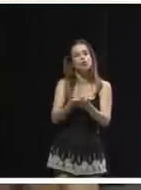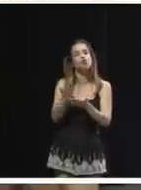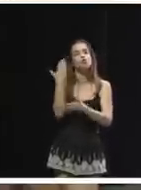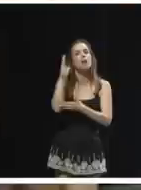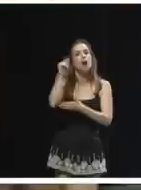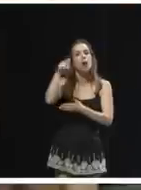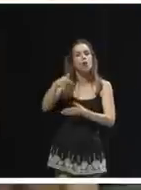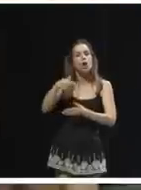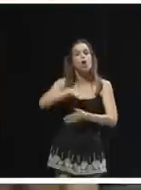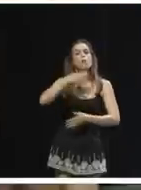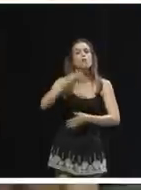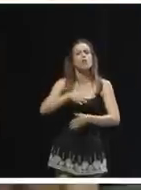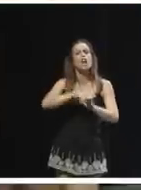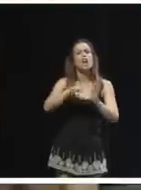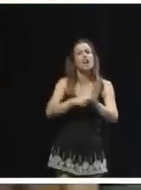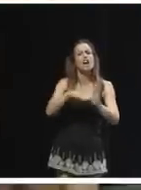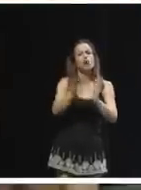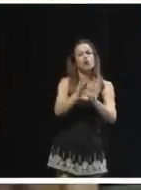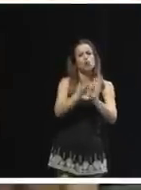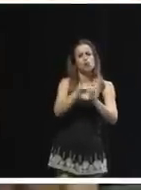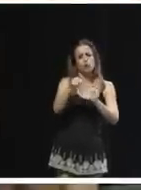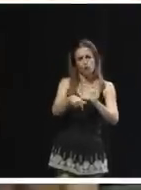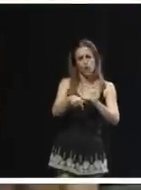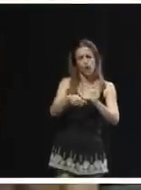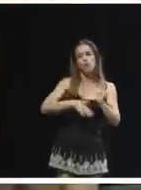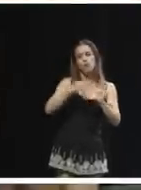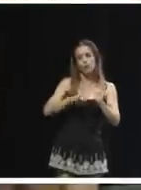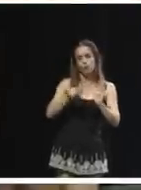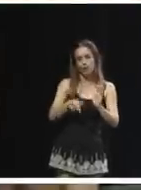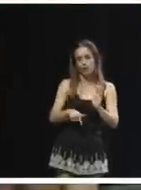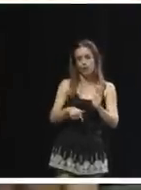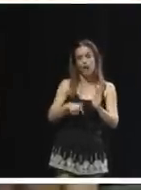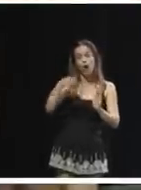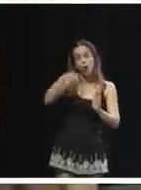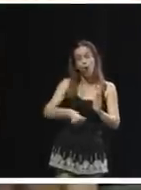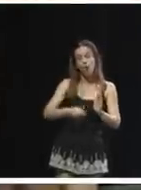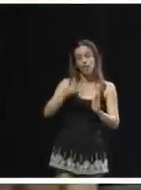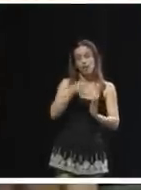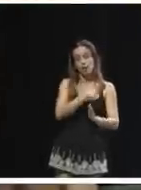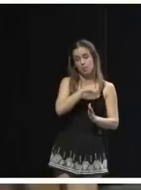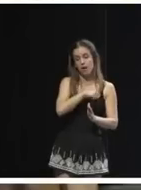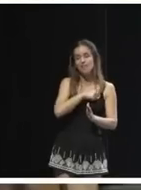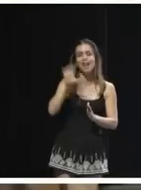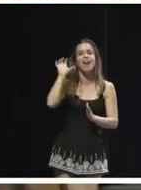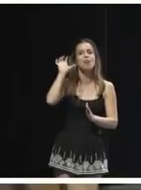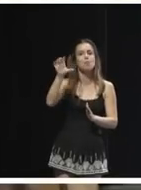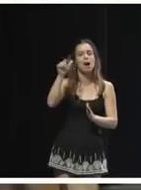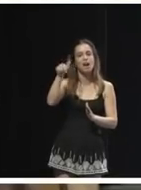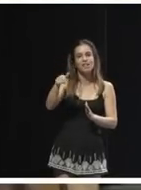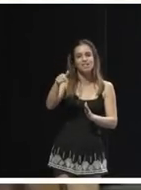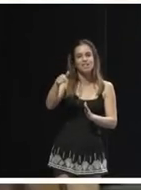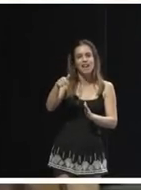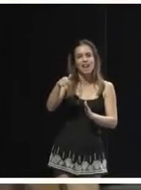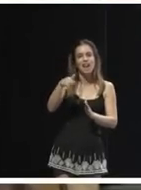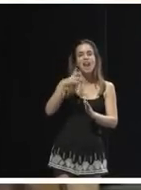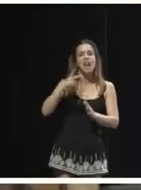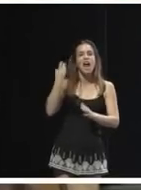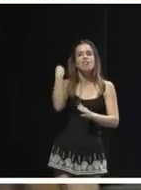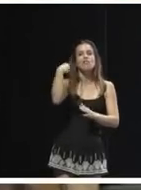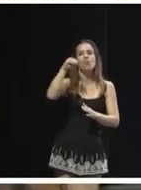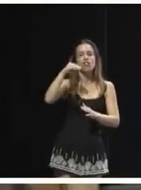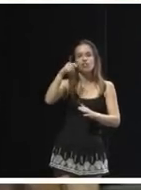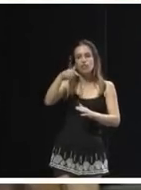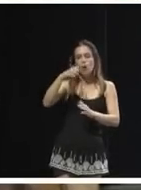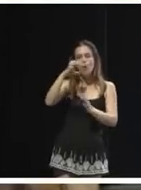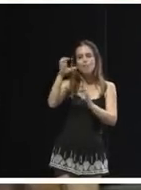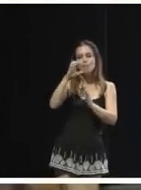que era posible, legal y constitucional, sino que hoy España es el país que tiene la inflación más baja de Europa,